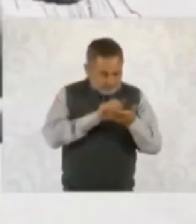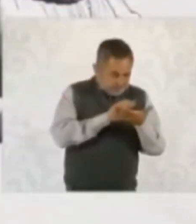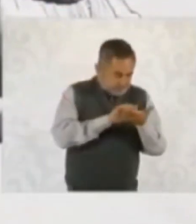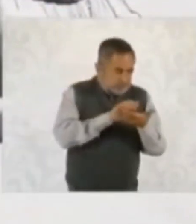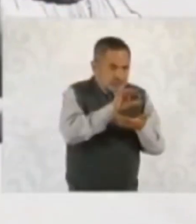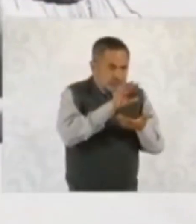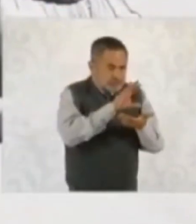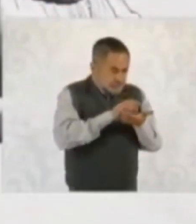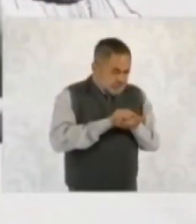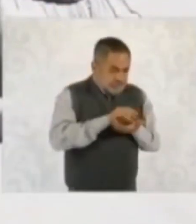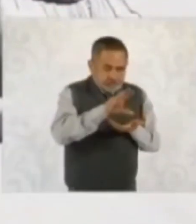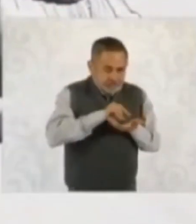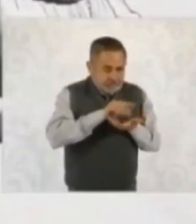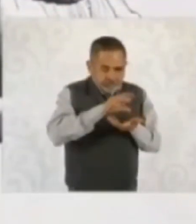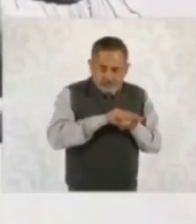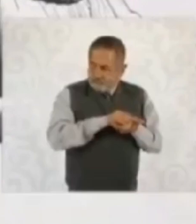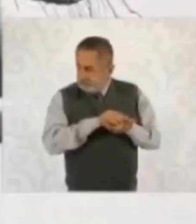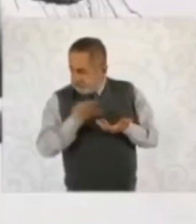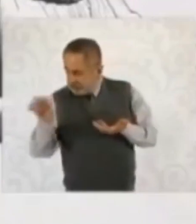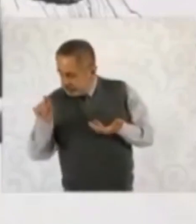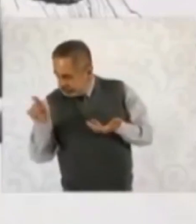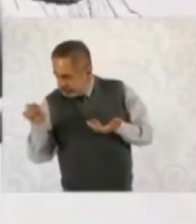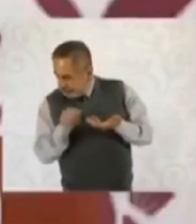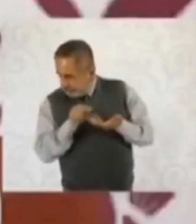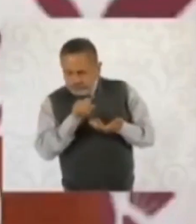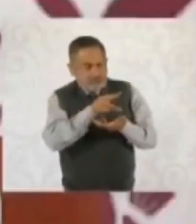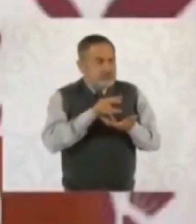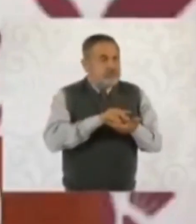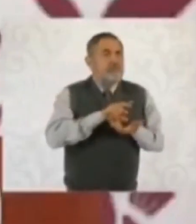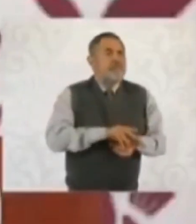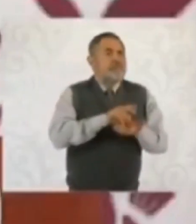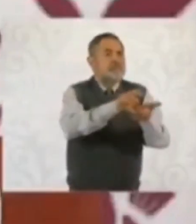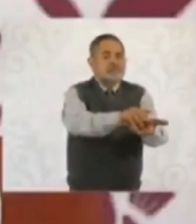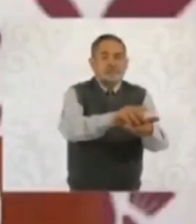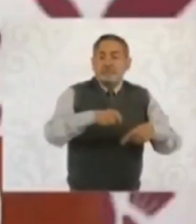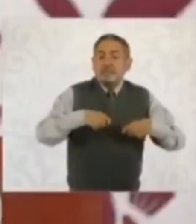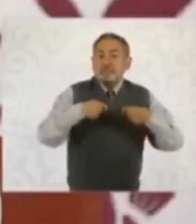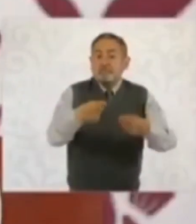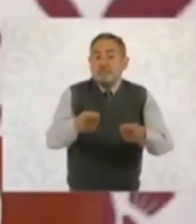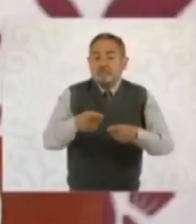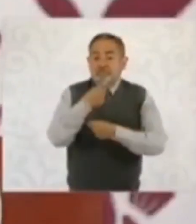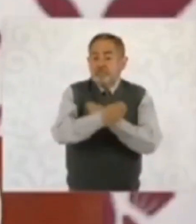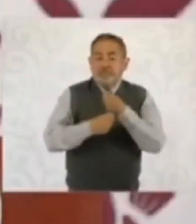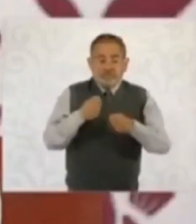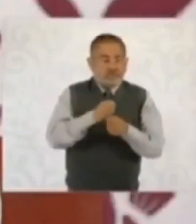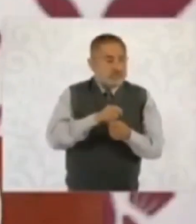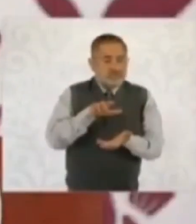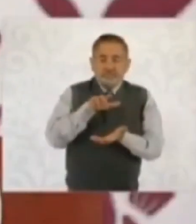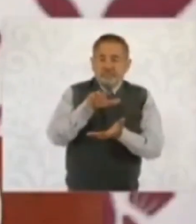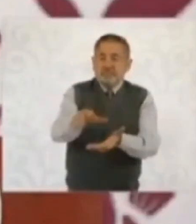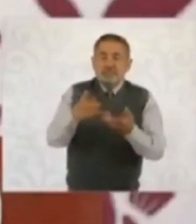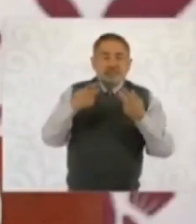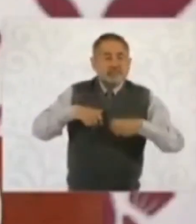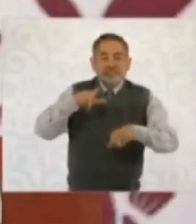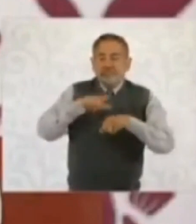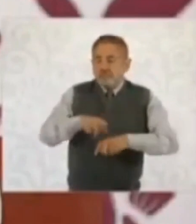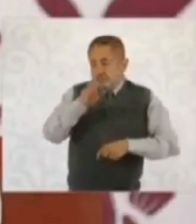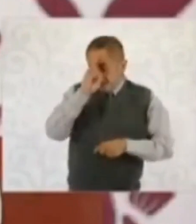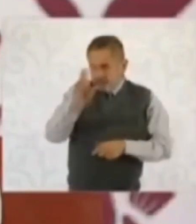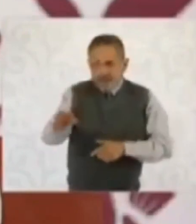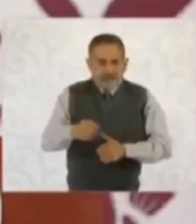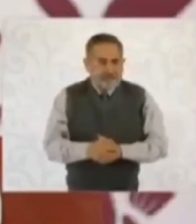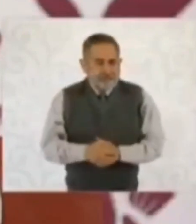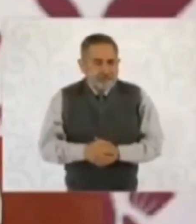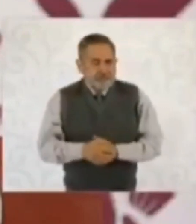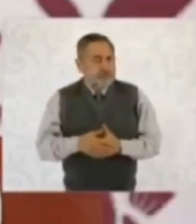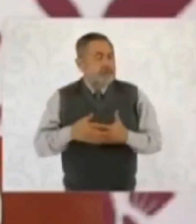se va a llevar hasta la tienda del bienestar. Entonces son 5,000. Y en el caso de los centros de salud,